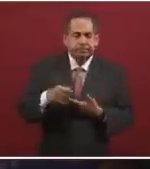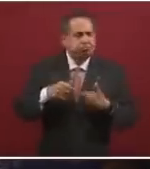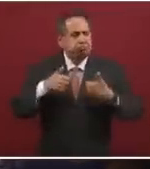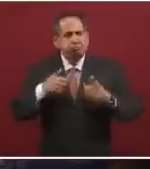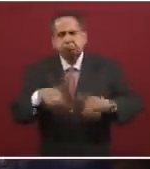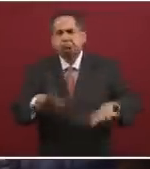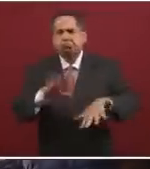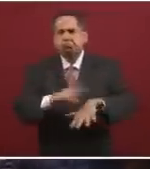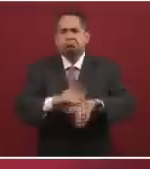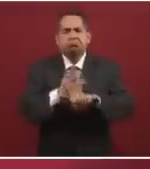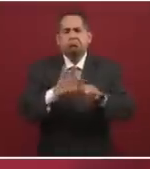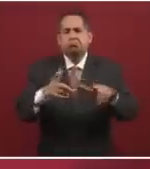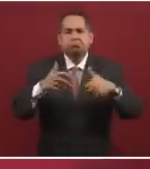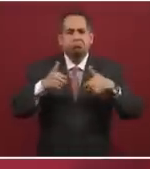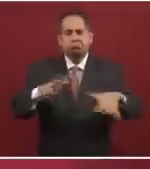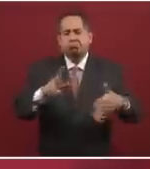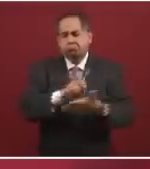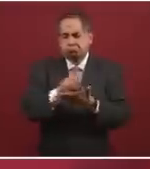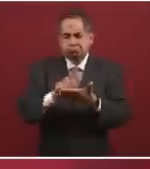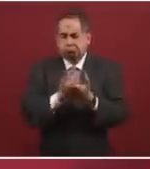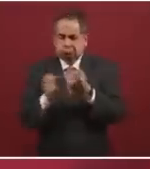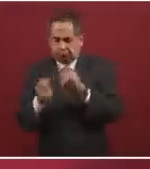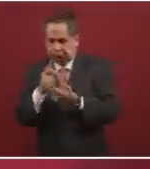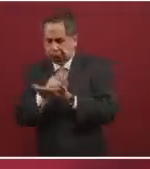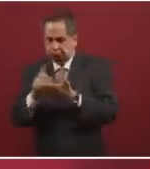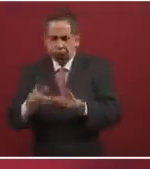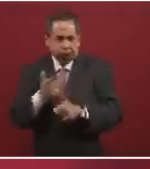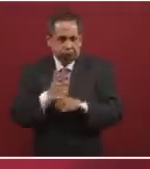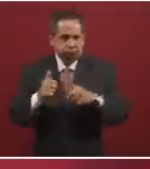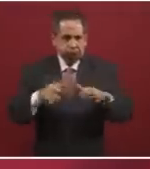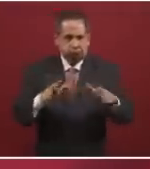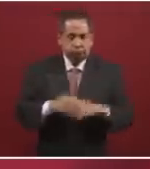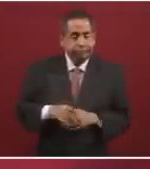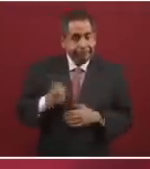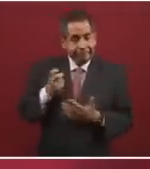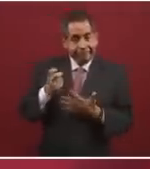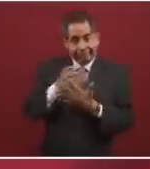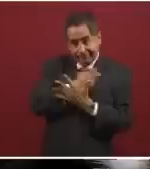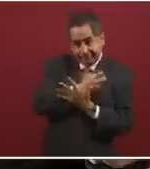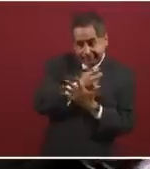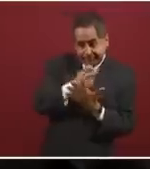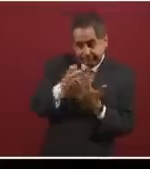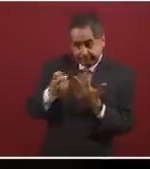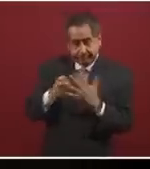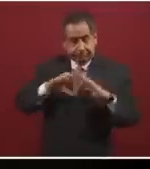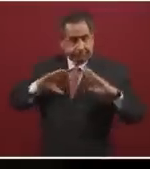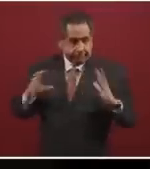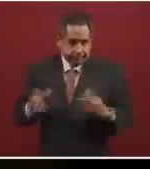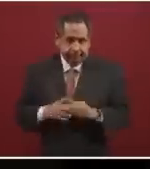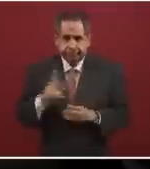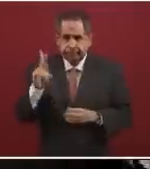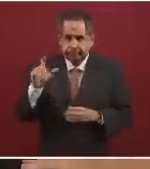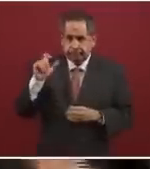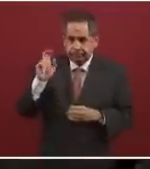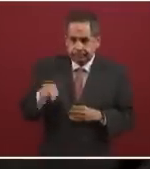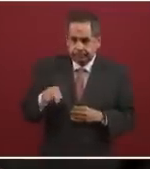permitir el uso de ciertas drogas. Todo esto es parte de un plan, pero